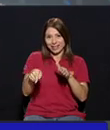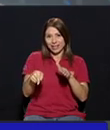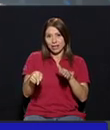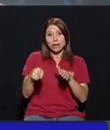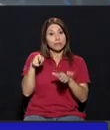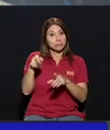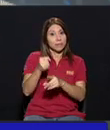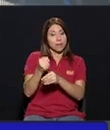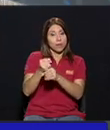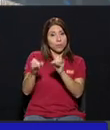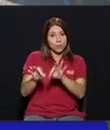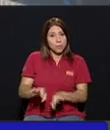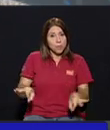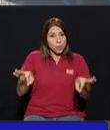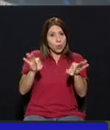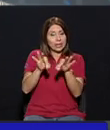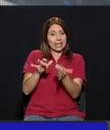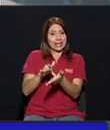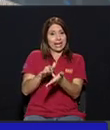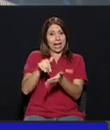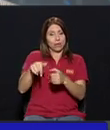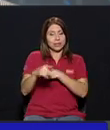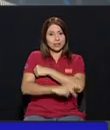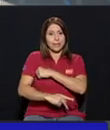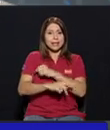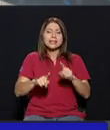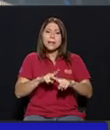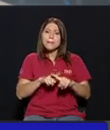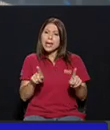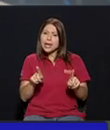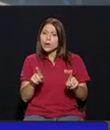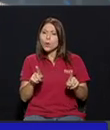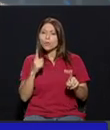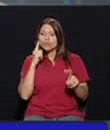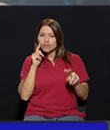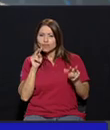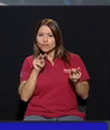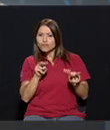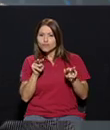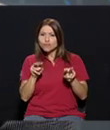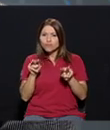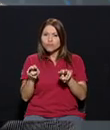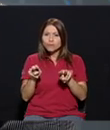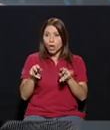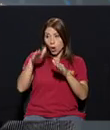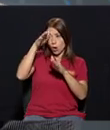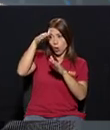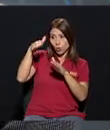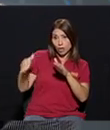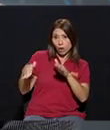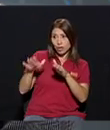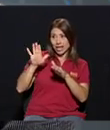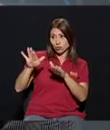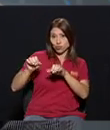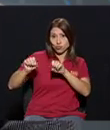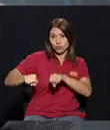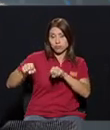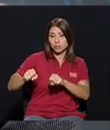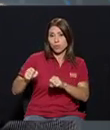en este país y muy delicada. Pero analizando cuáles son las facultades, las competencias de la